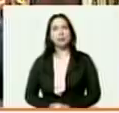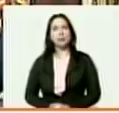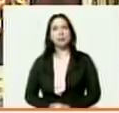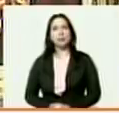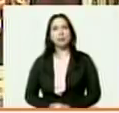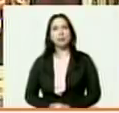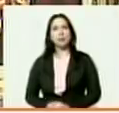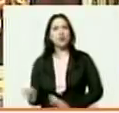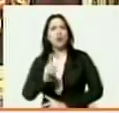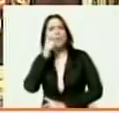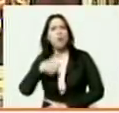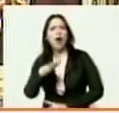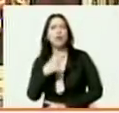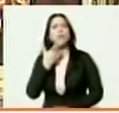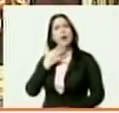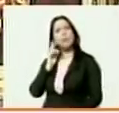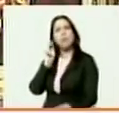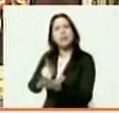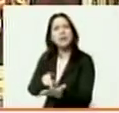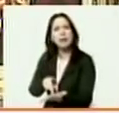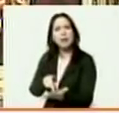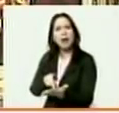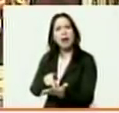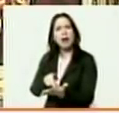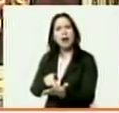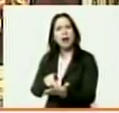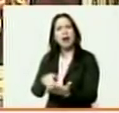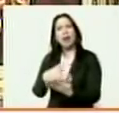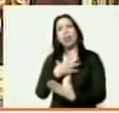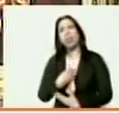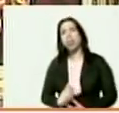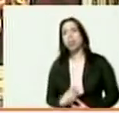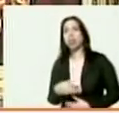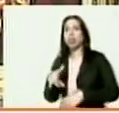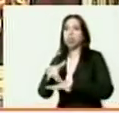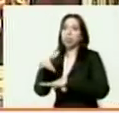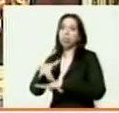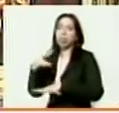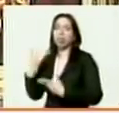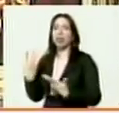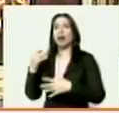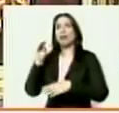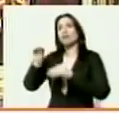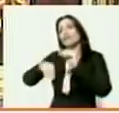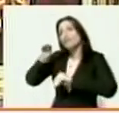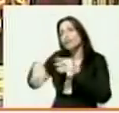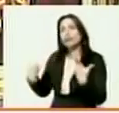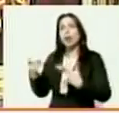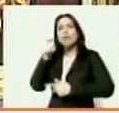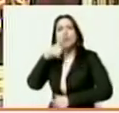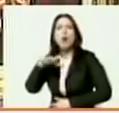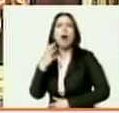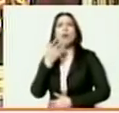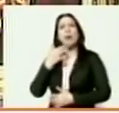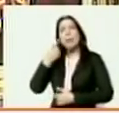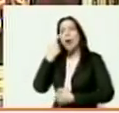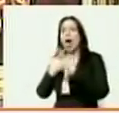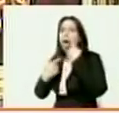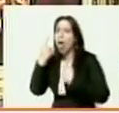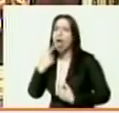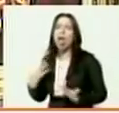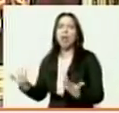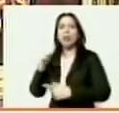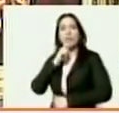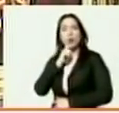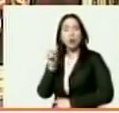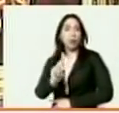No es un pueblo que se presenta a lamentarse. No es un pueblo que se presenta llorando sus